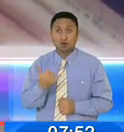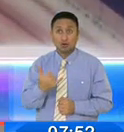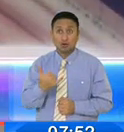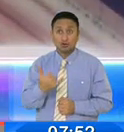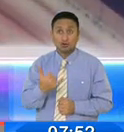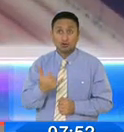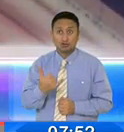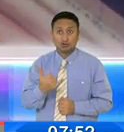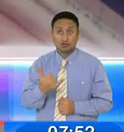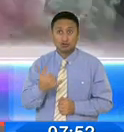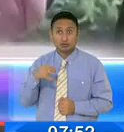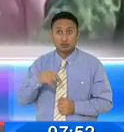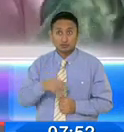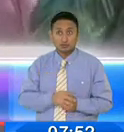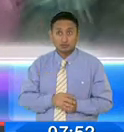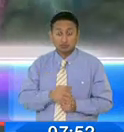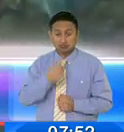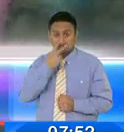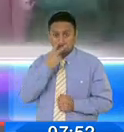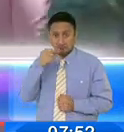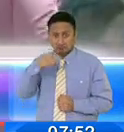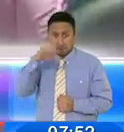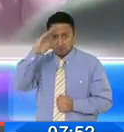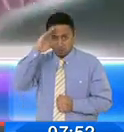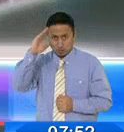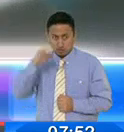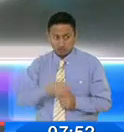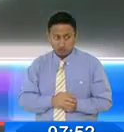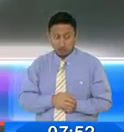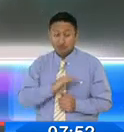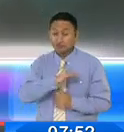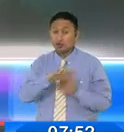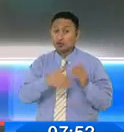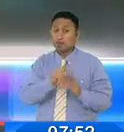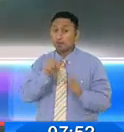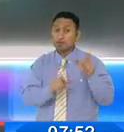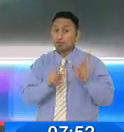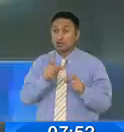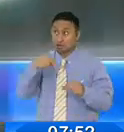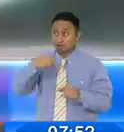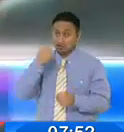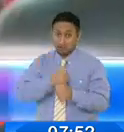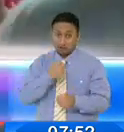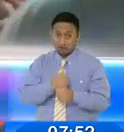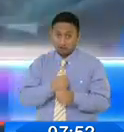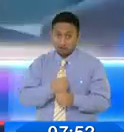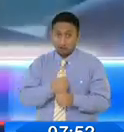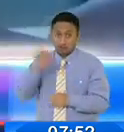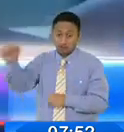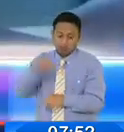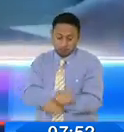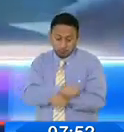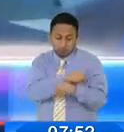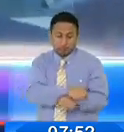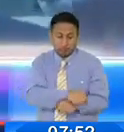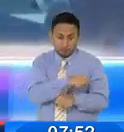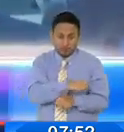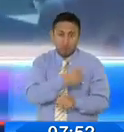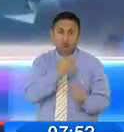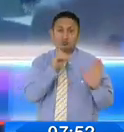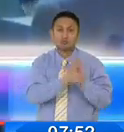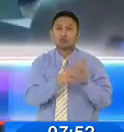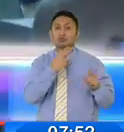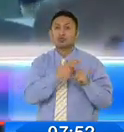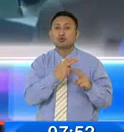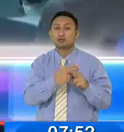instante tomar en cuenta y considerar la policía para llevar a todas las personas, las pocas personas que han quedado aquí, para que puedan dar nombres y con